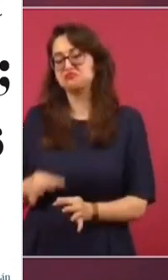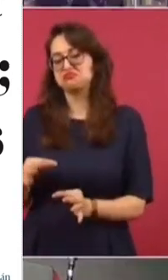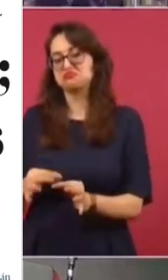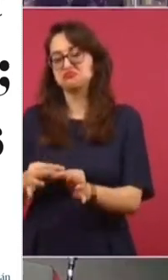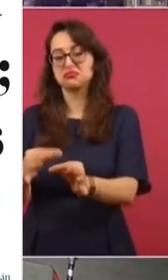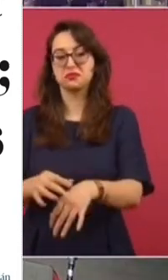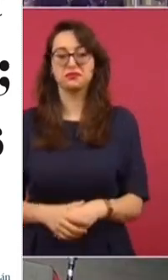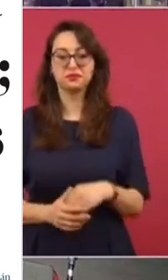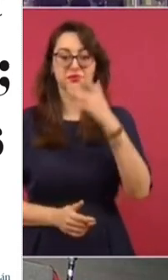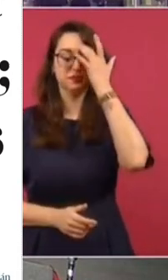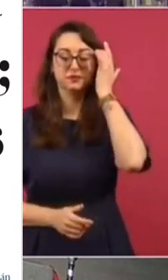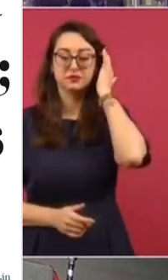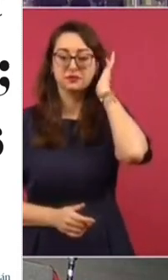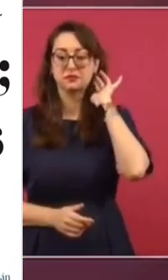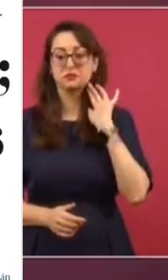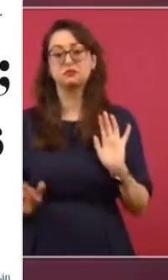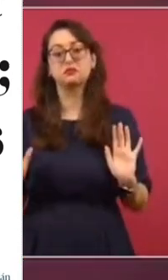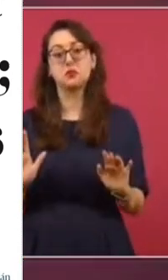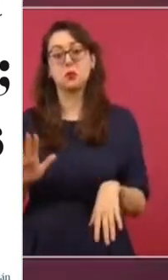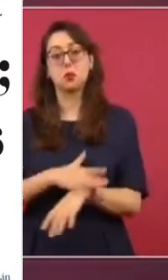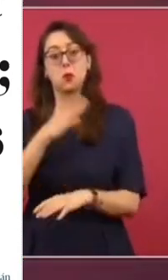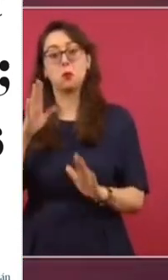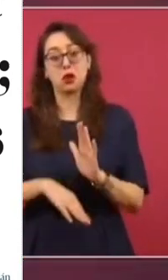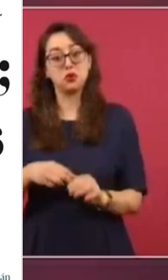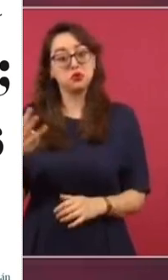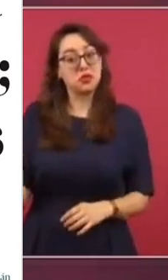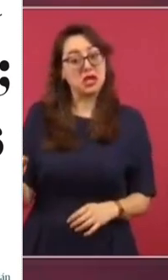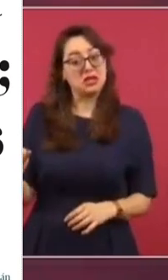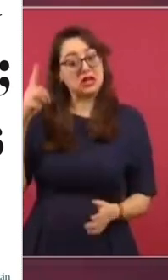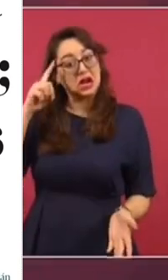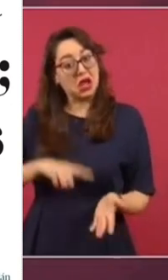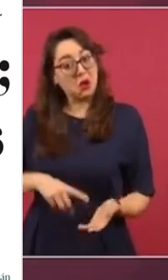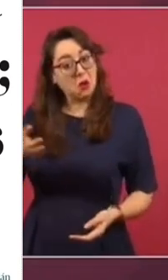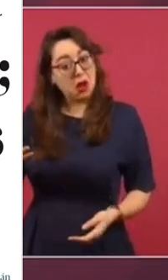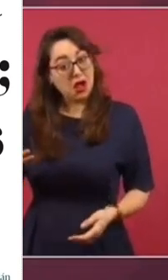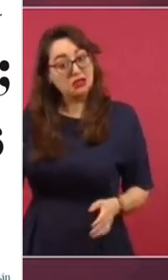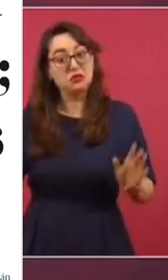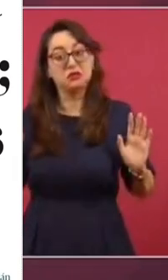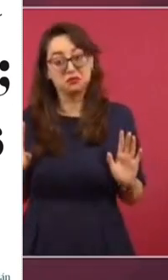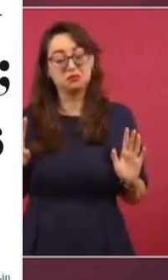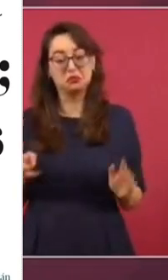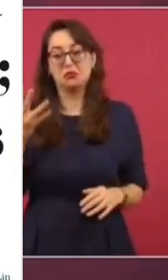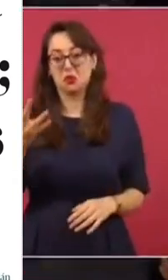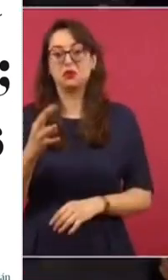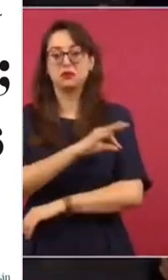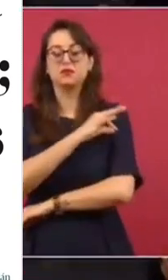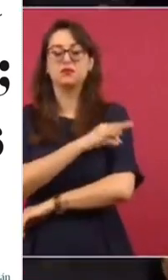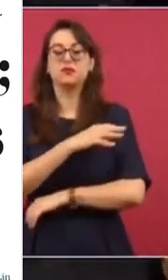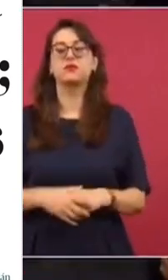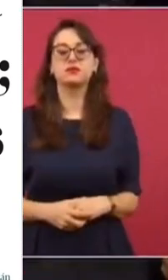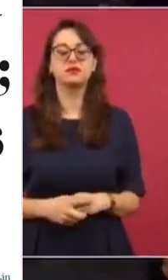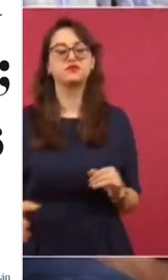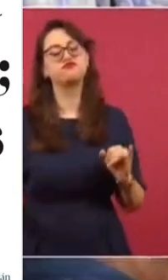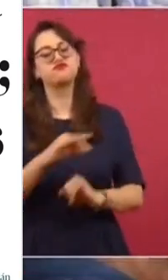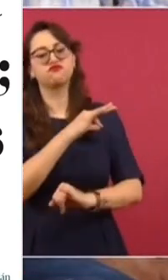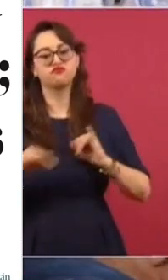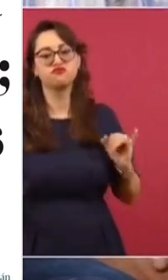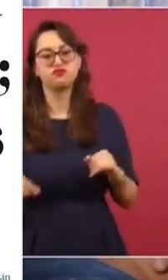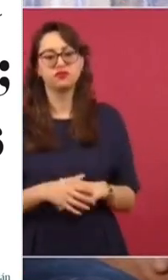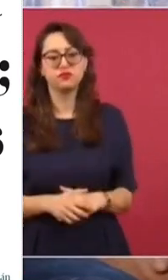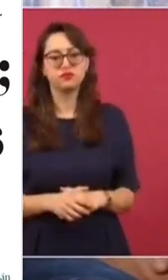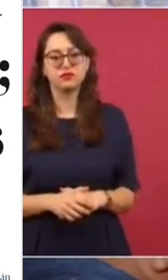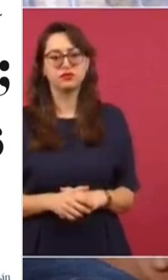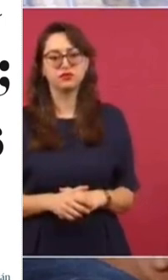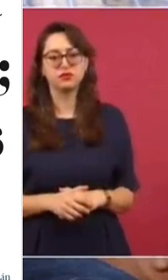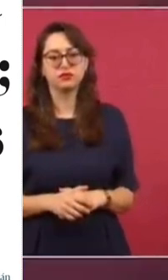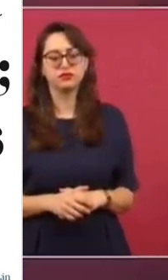vacunación. Al menos 3 vacunas, sí. Creo que son 4, pero 4 según el esquema nacional de vacunación. Ya por último le quiero preguntar sobre Padlovit. ¿Sabe si él está